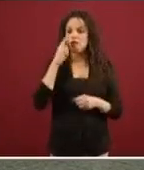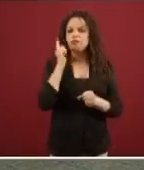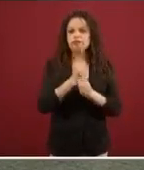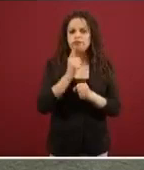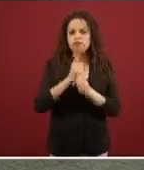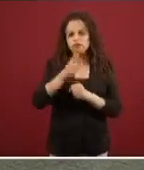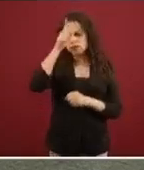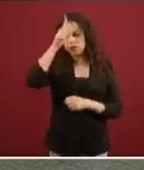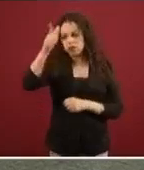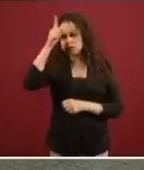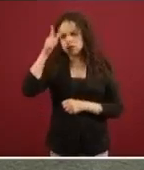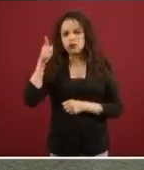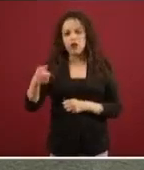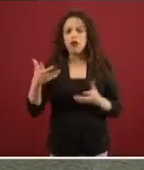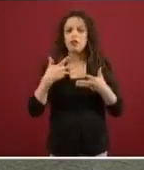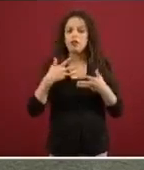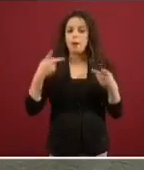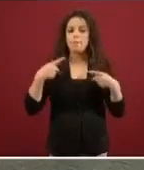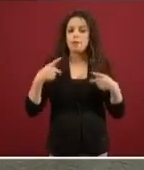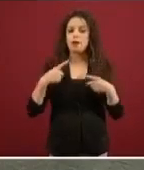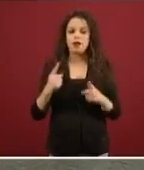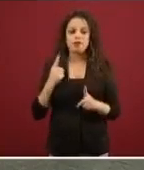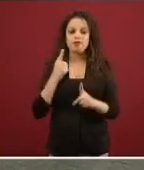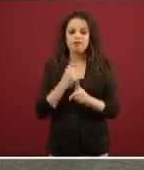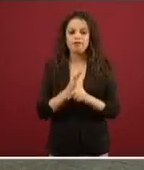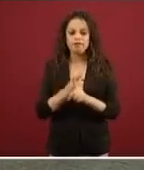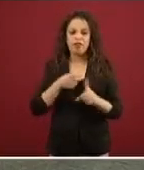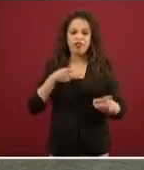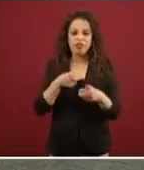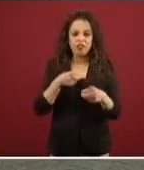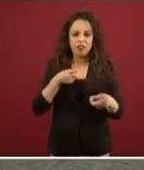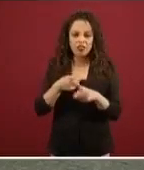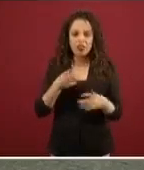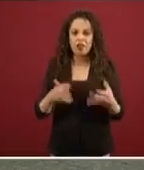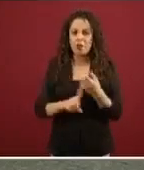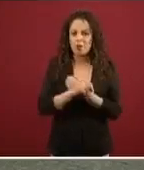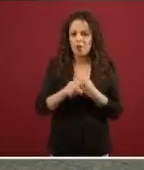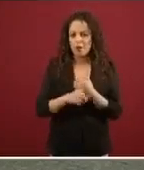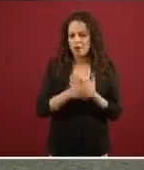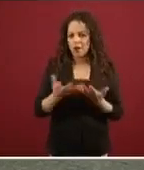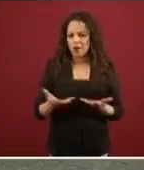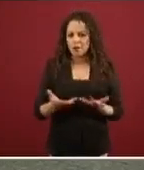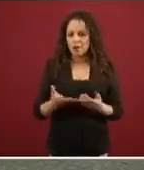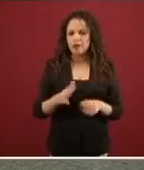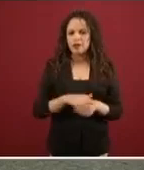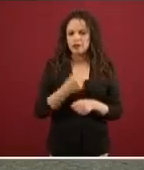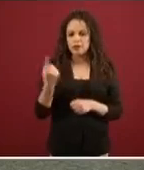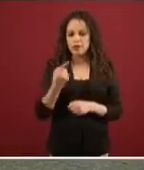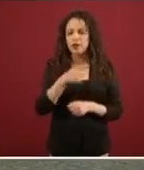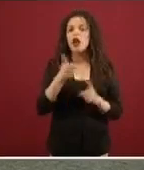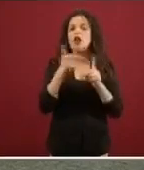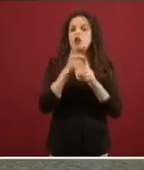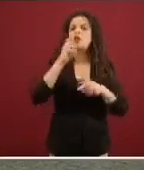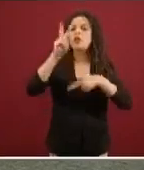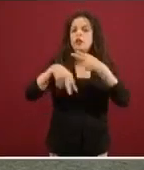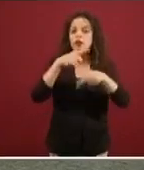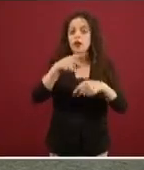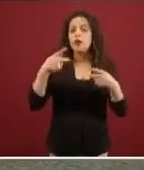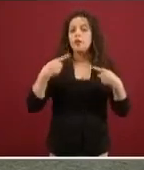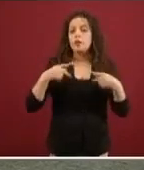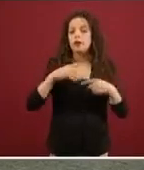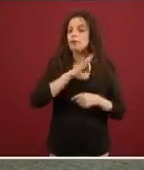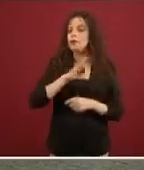dónde pueden ellos acudir para pues avisar de que esto está ocurriendo y que no siga ocurriendo para que no quede